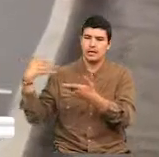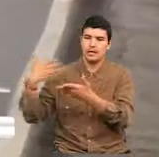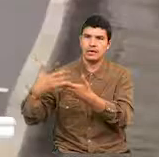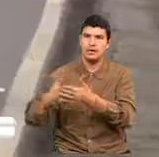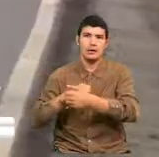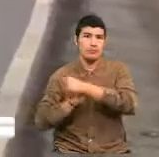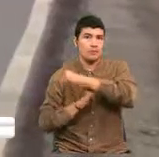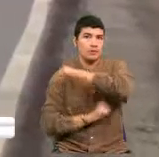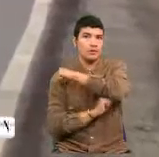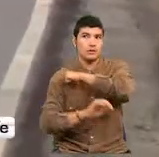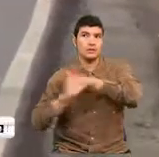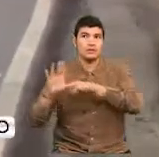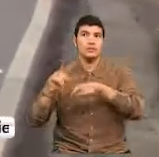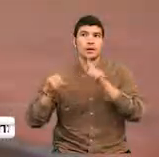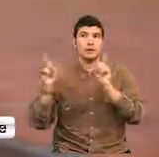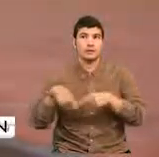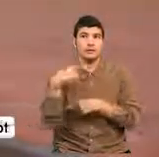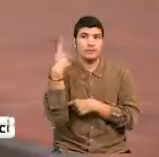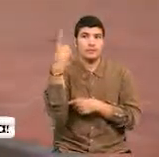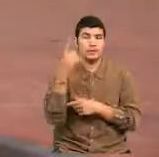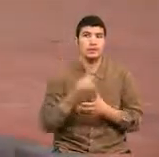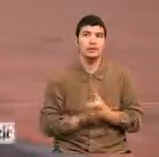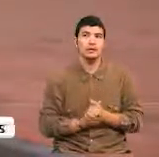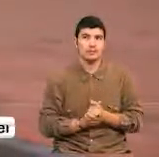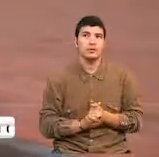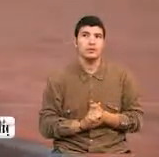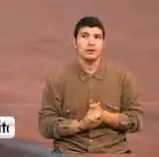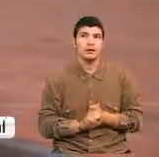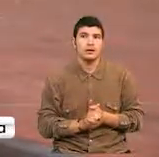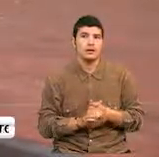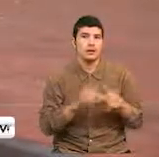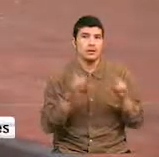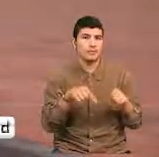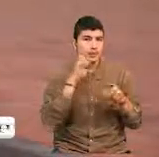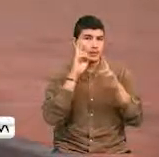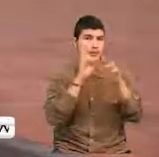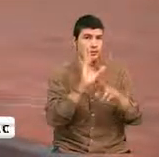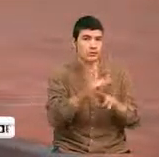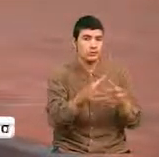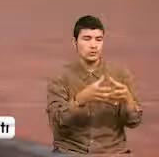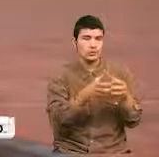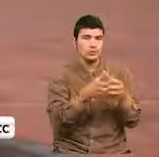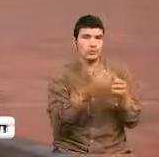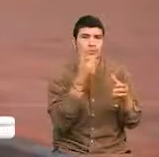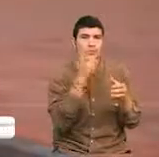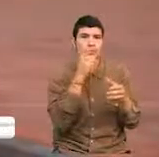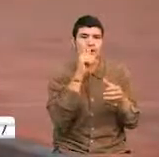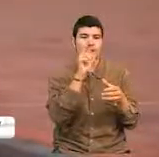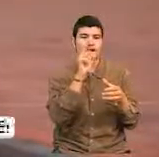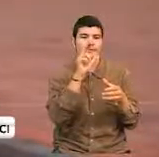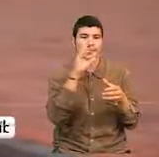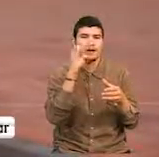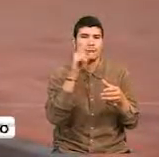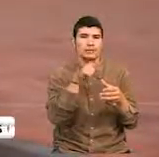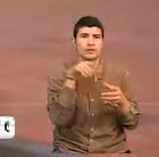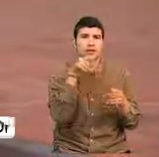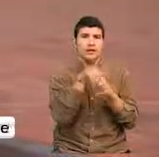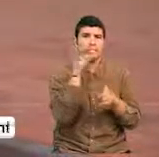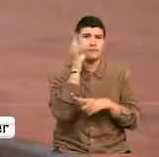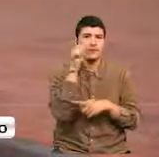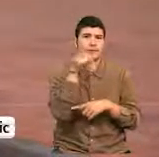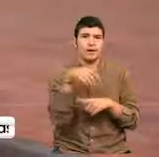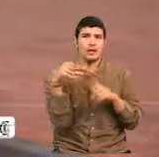brazo armado, pero también en lo político. También cabe destacar que, por ejemplo, las FARC nunca tuvieron influencia política